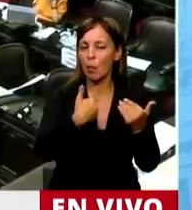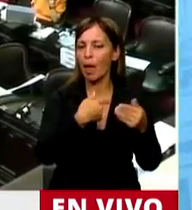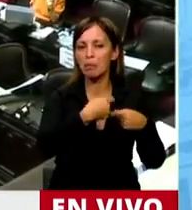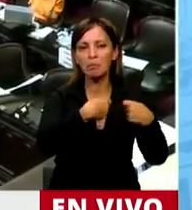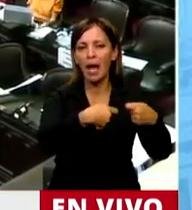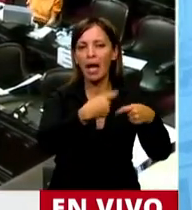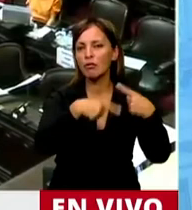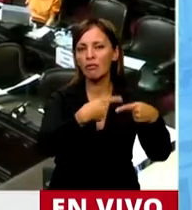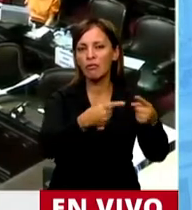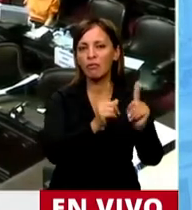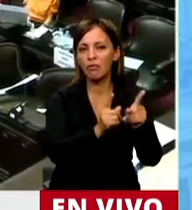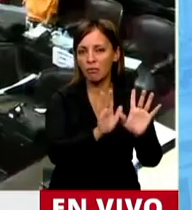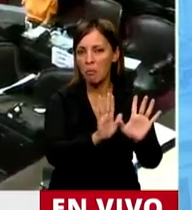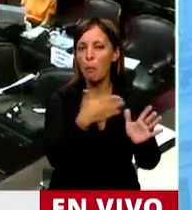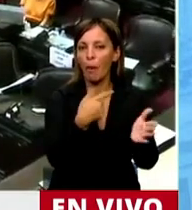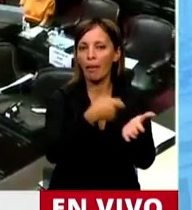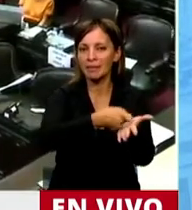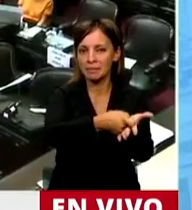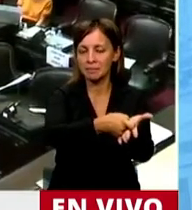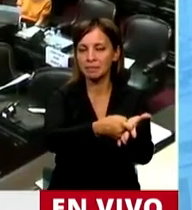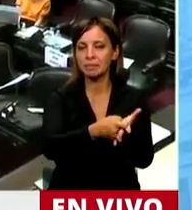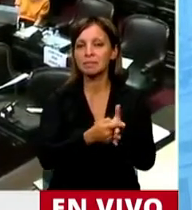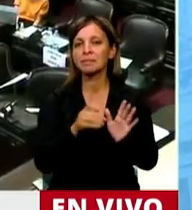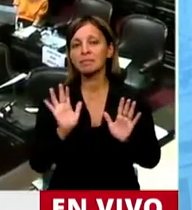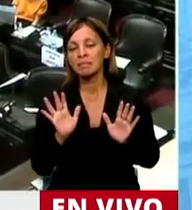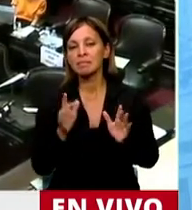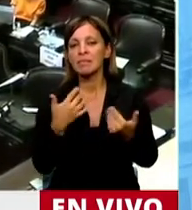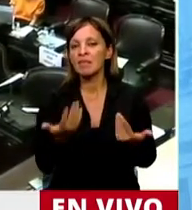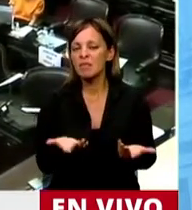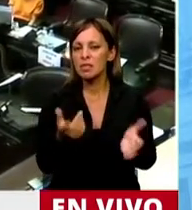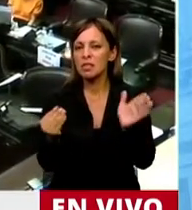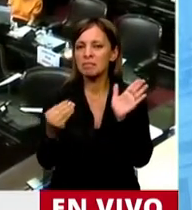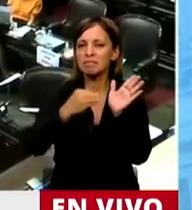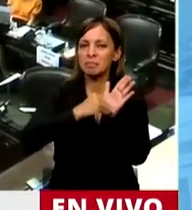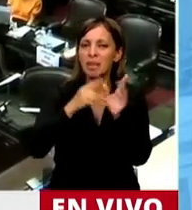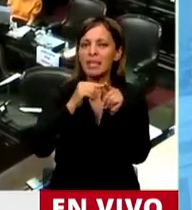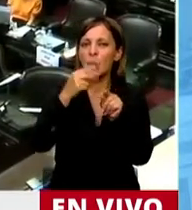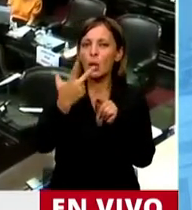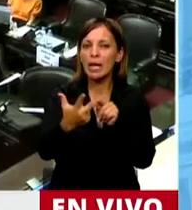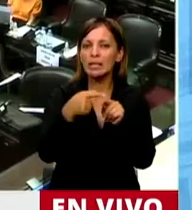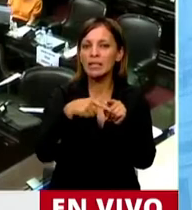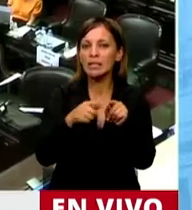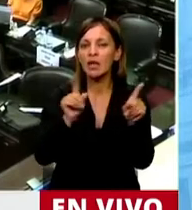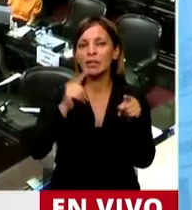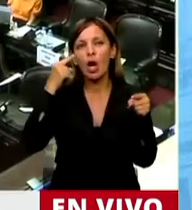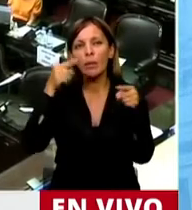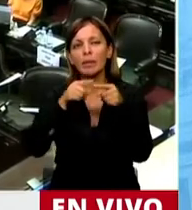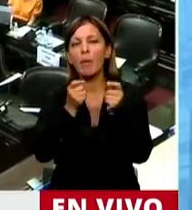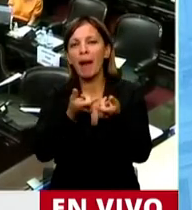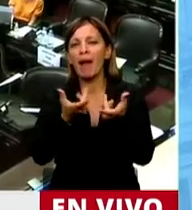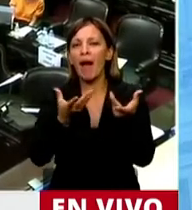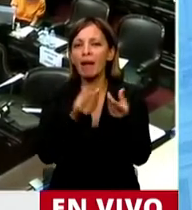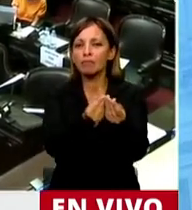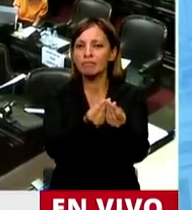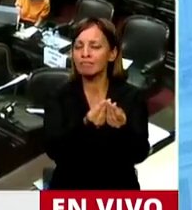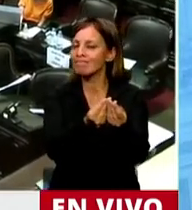Lo cual, en vez de ser un avance para reafirmar este concepto, significaría en